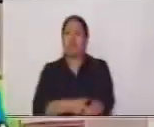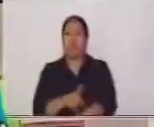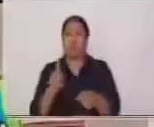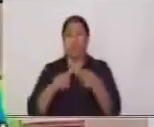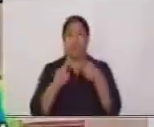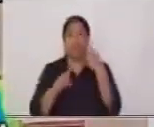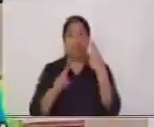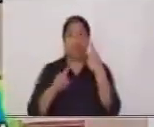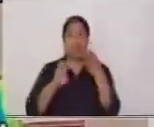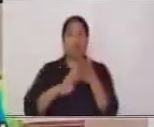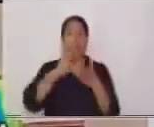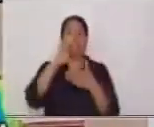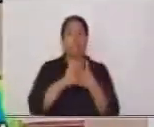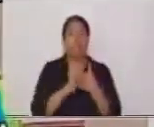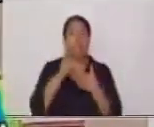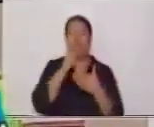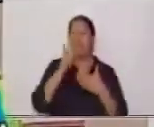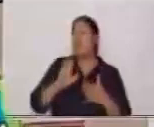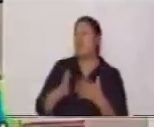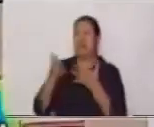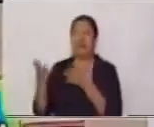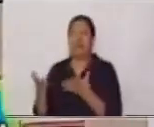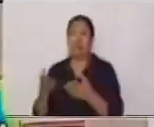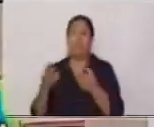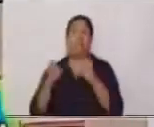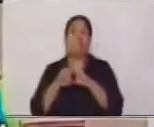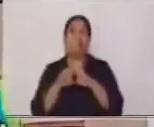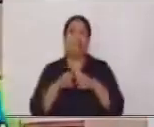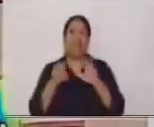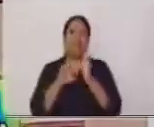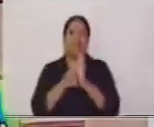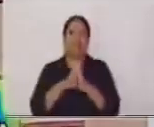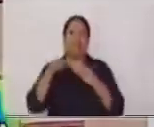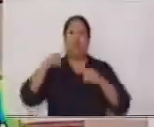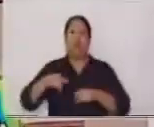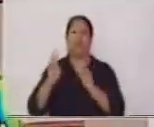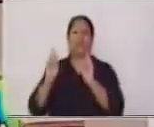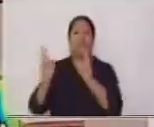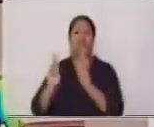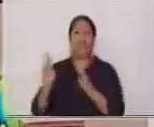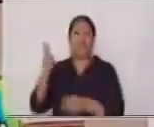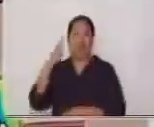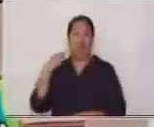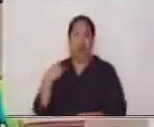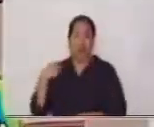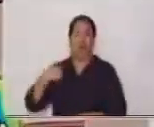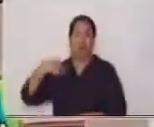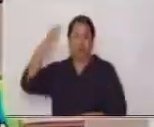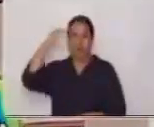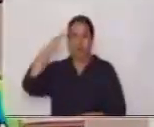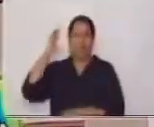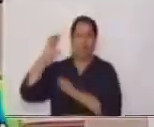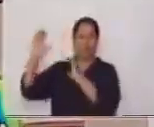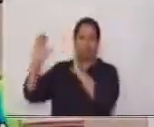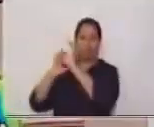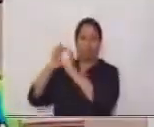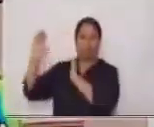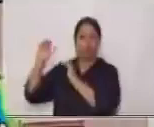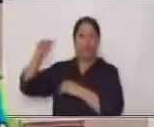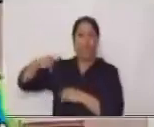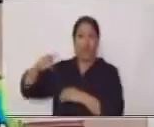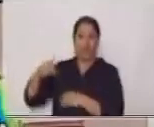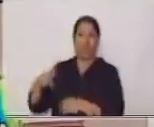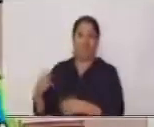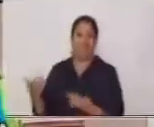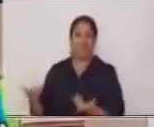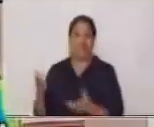este momento, si yo estoy platicando con Ruth, yo sé que ella es la persona con la que voy a conversar, es mi interlocutor. Entonces yo sé que está